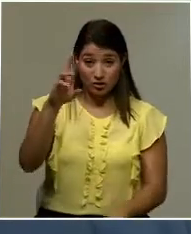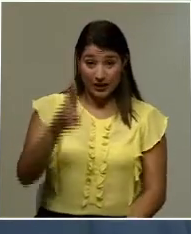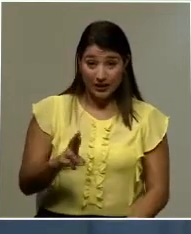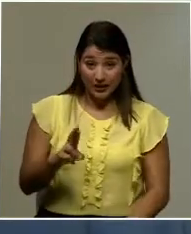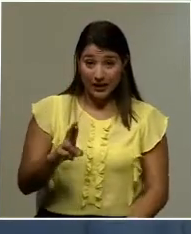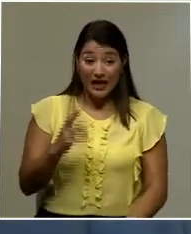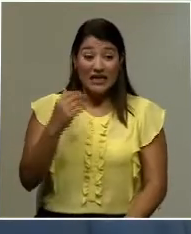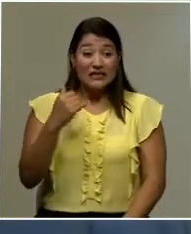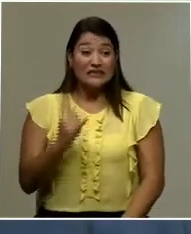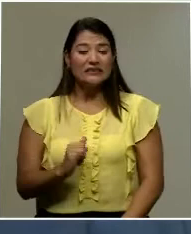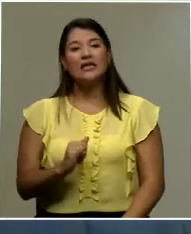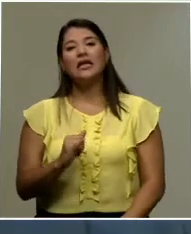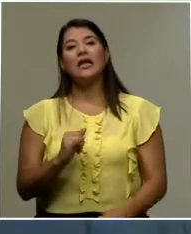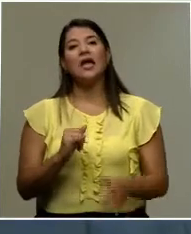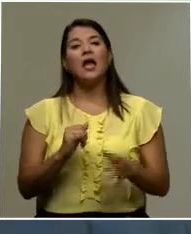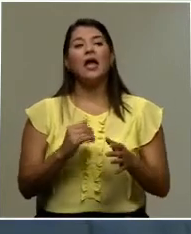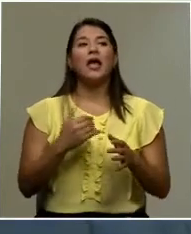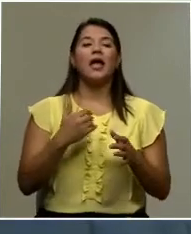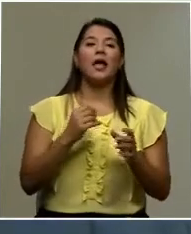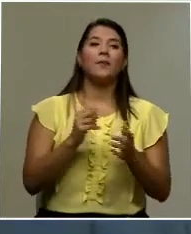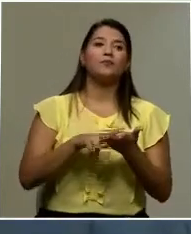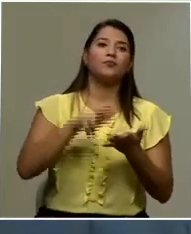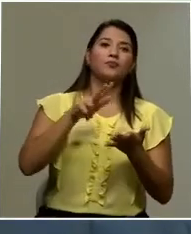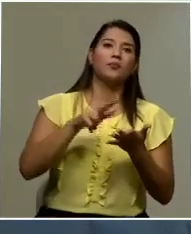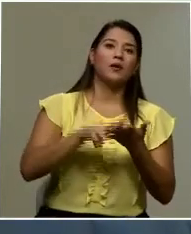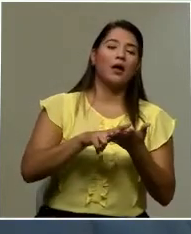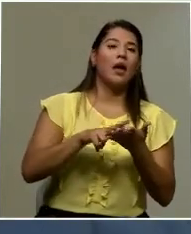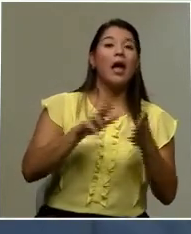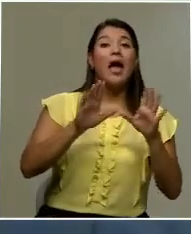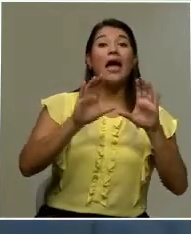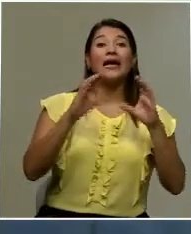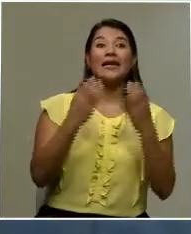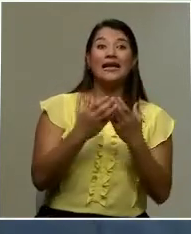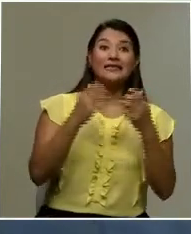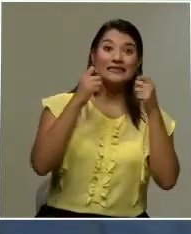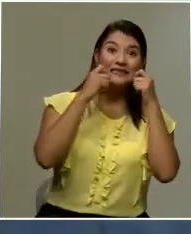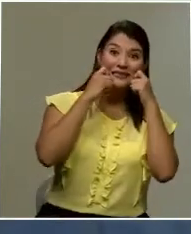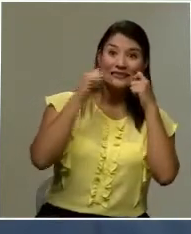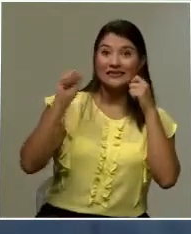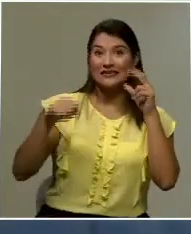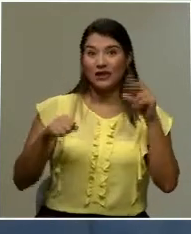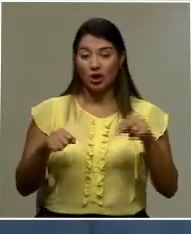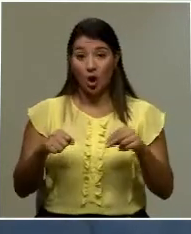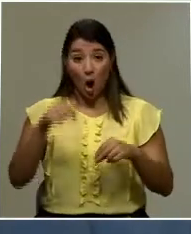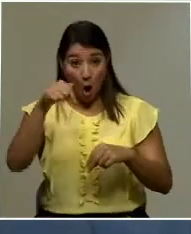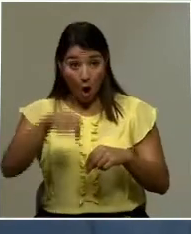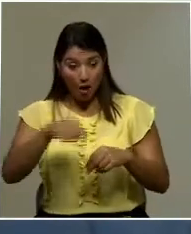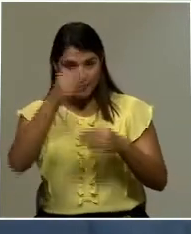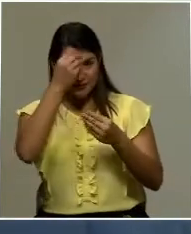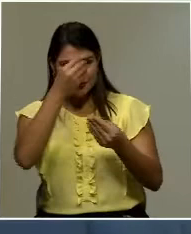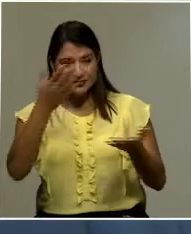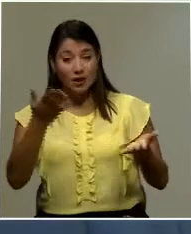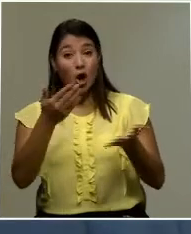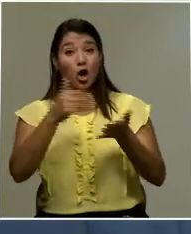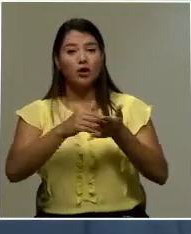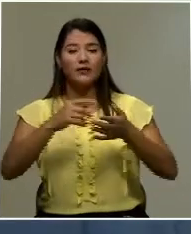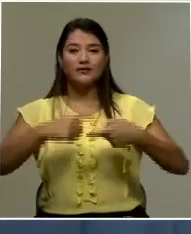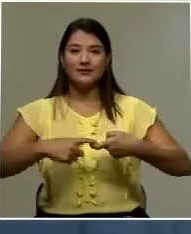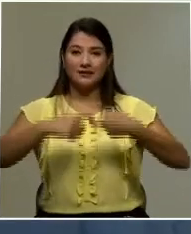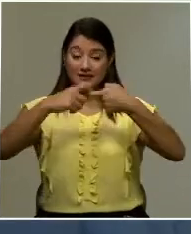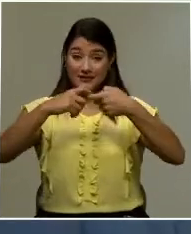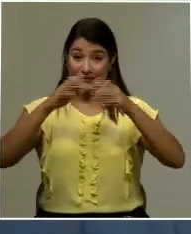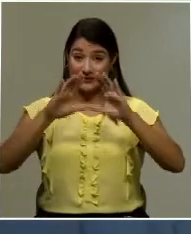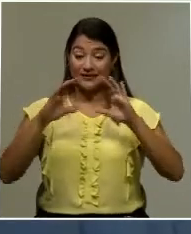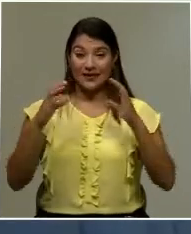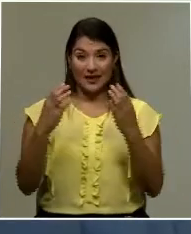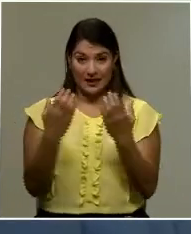clases presenciales sí o clases presenciales no. Acá hoy se acaba de anunciar una nueva suspensión de